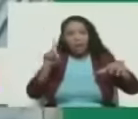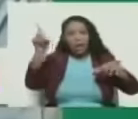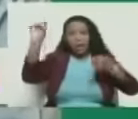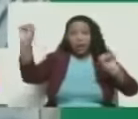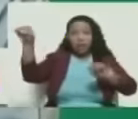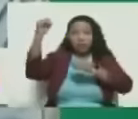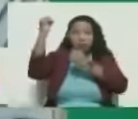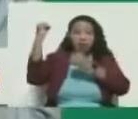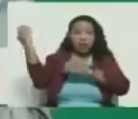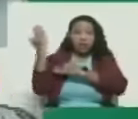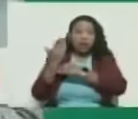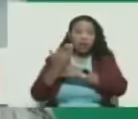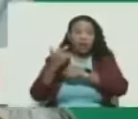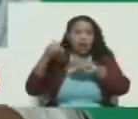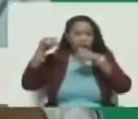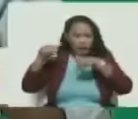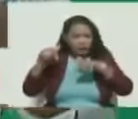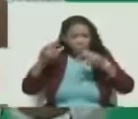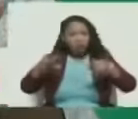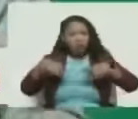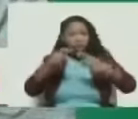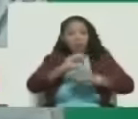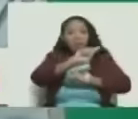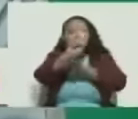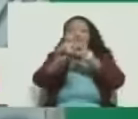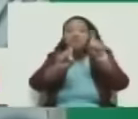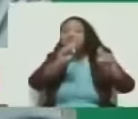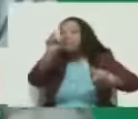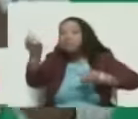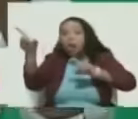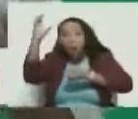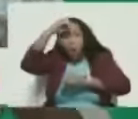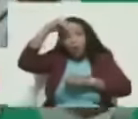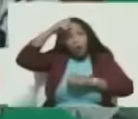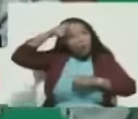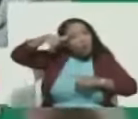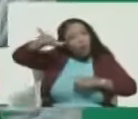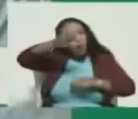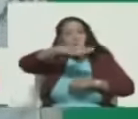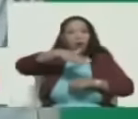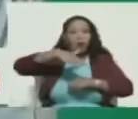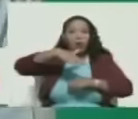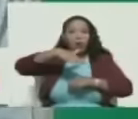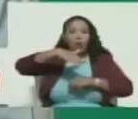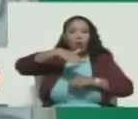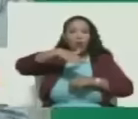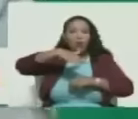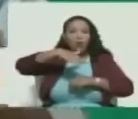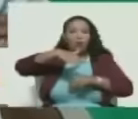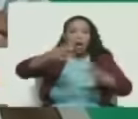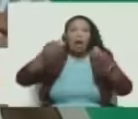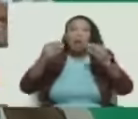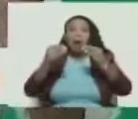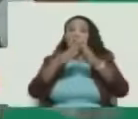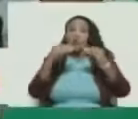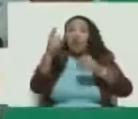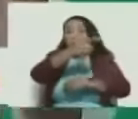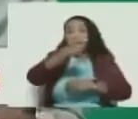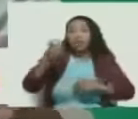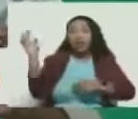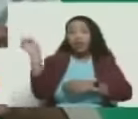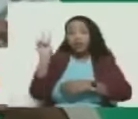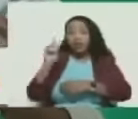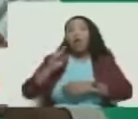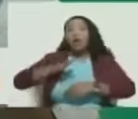las sanciones. Este referéndum, esta ofensiva política, es una gran oportunidad para que todos los venezolanos demos un